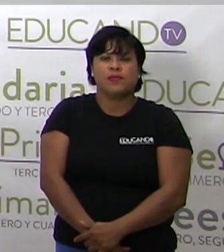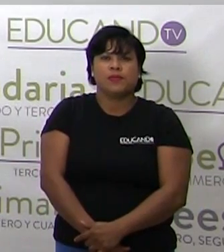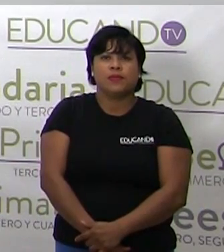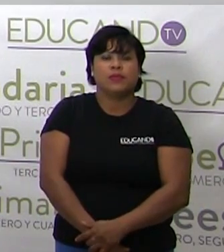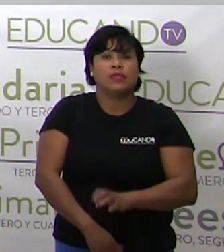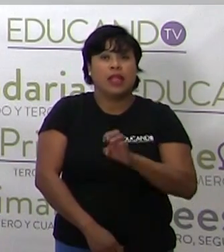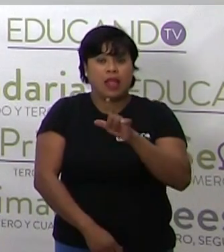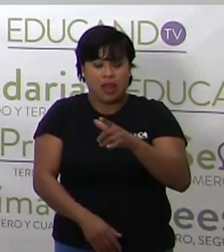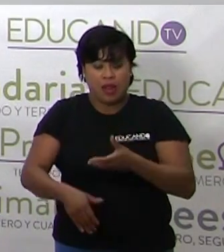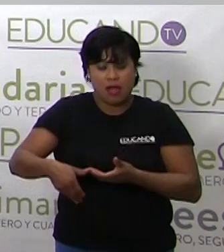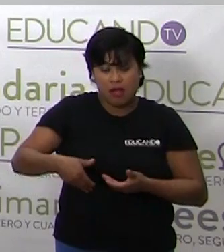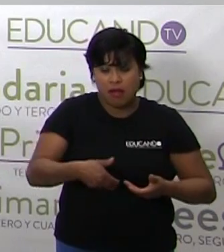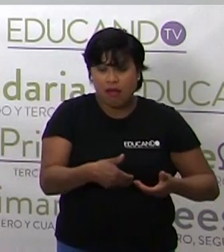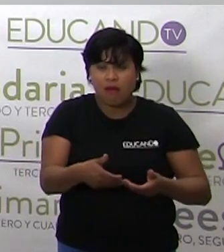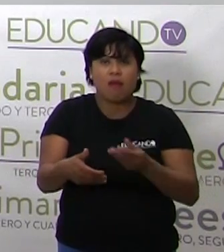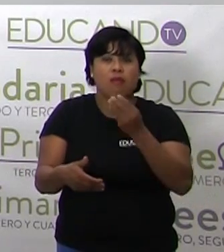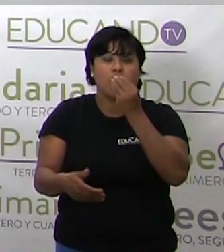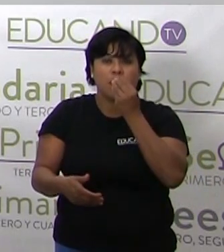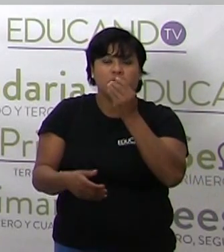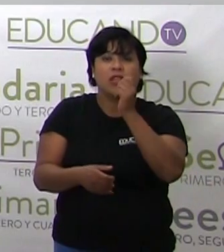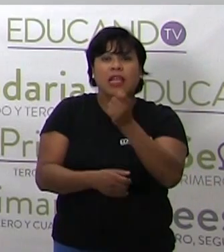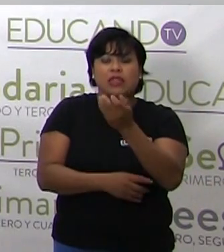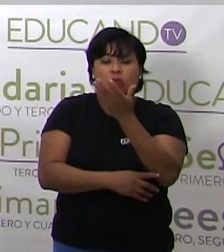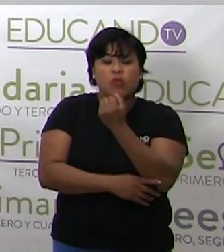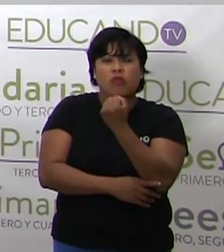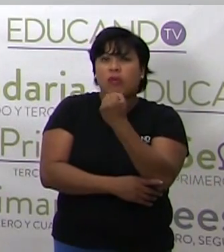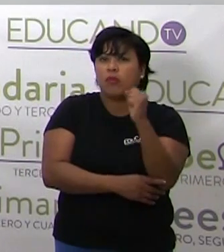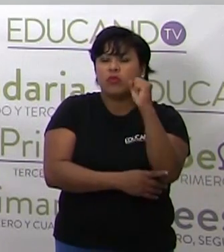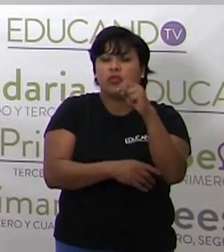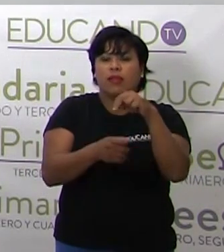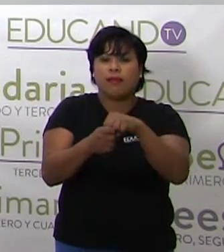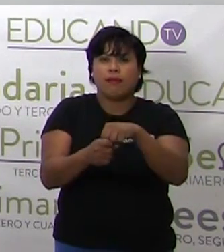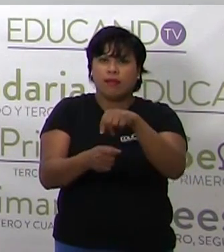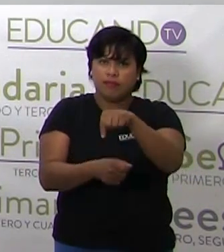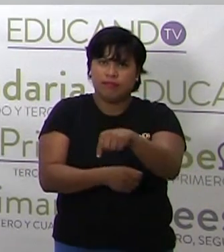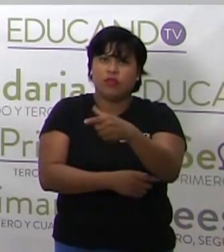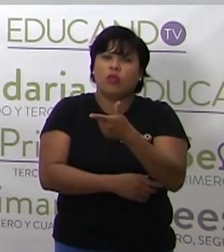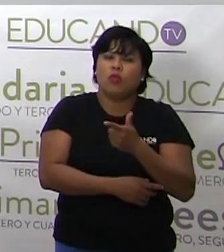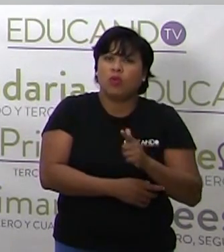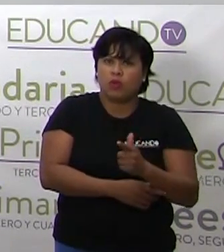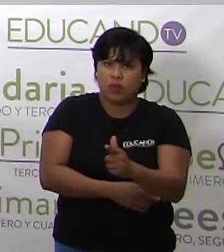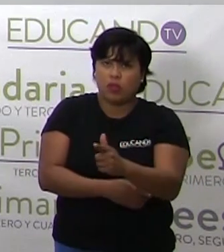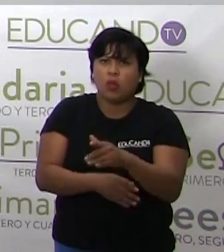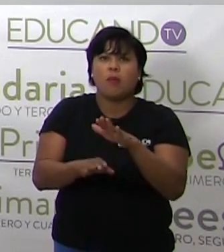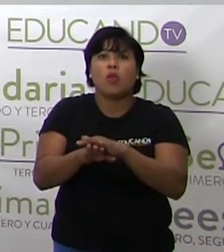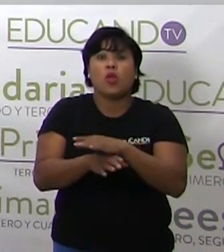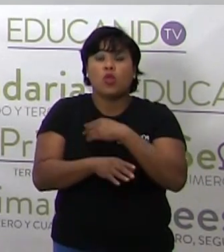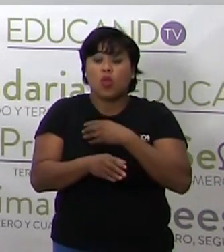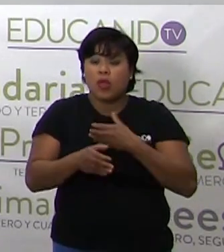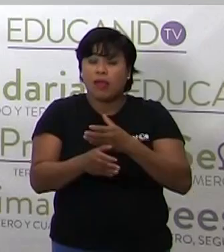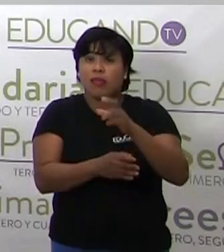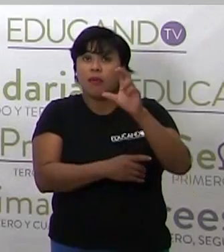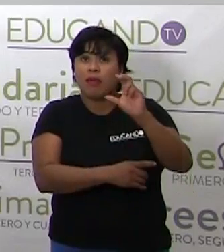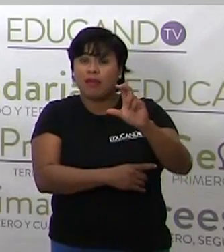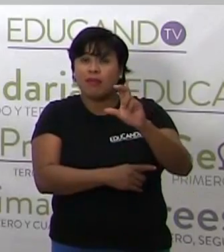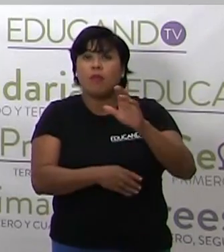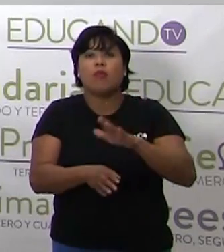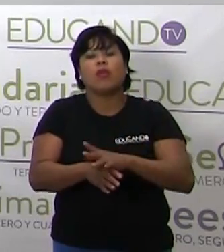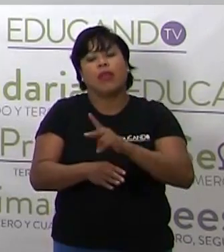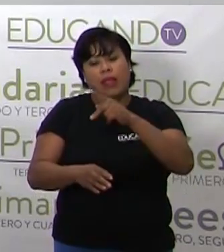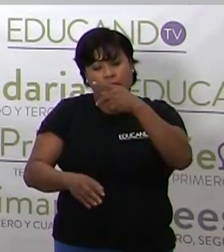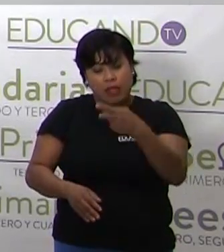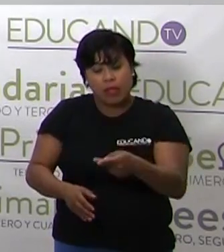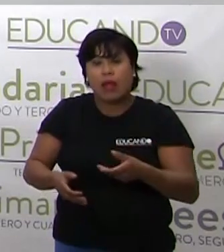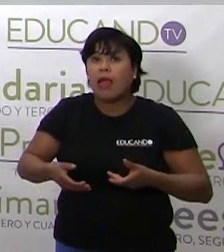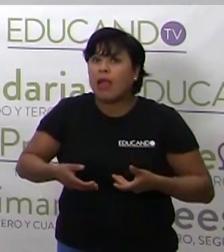El Callejón del Beso es muy famoso en Guanajuato. ¿Por qué lo puse con mayúscula? Porque es el nombre propio de esa